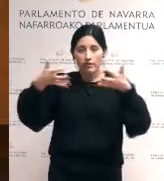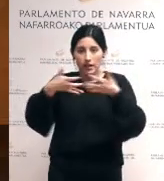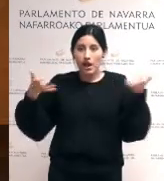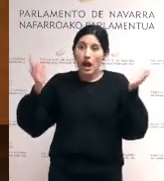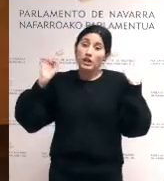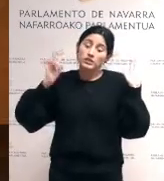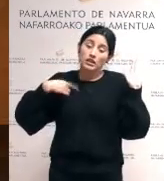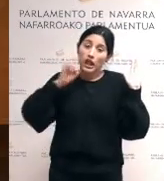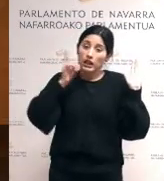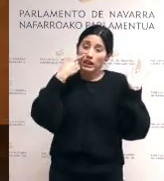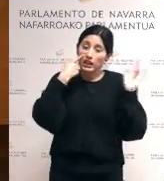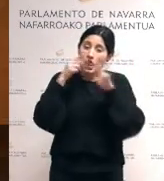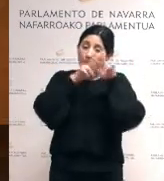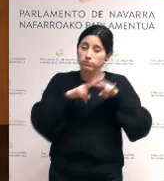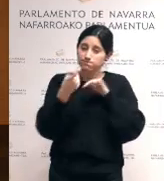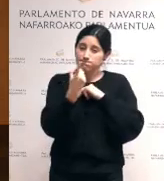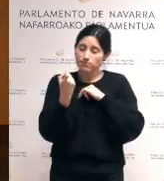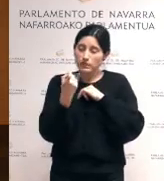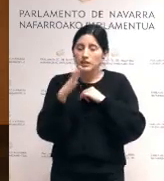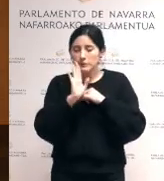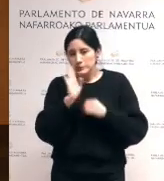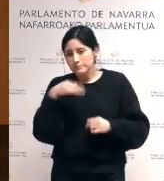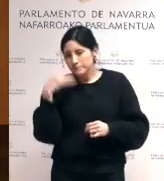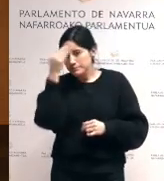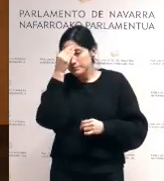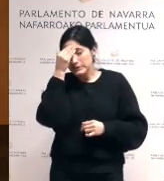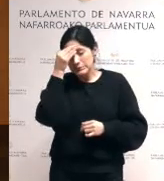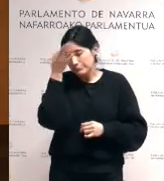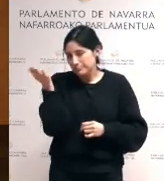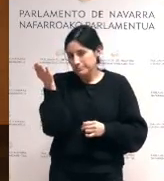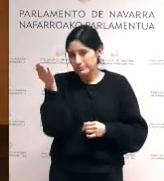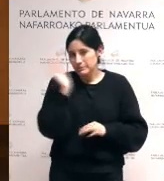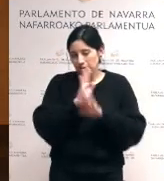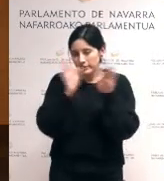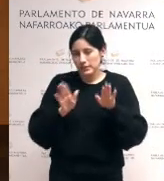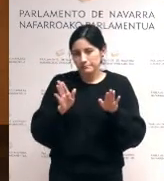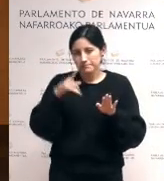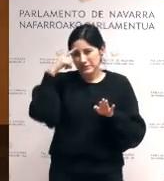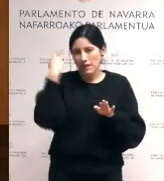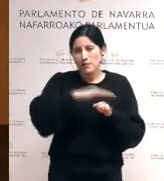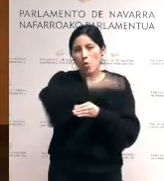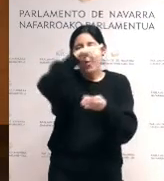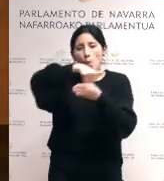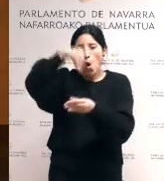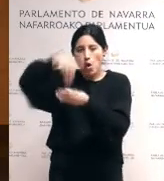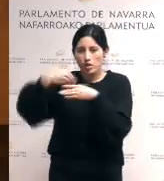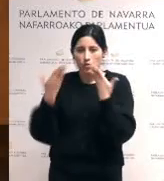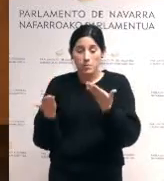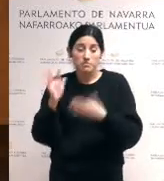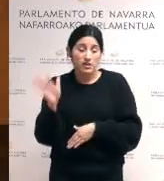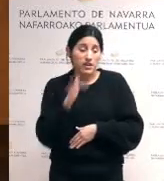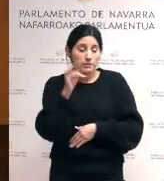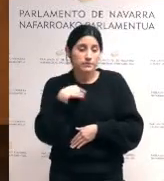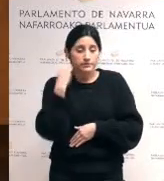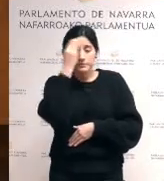comillas. Pero bueno, yo creo que todos sabemos lo que van a votar todos ustedes hoy, y lo peor, también creo que todos sabemos que no van